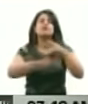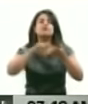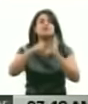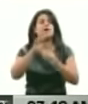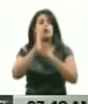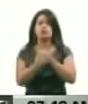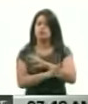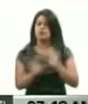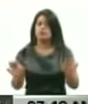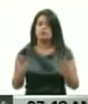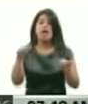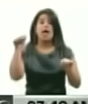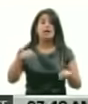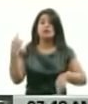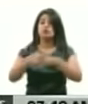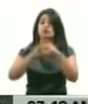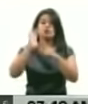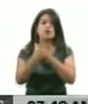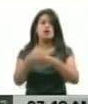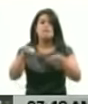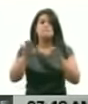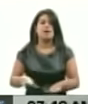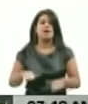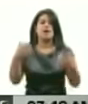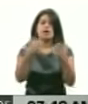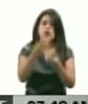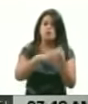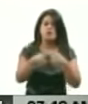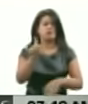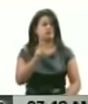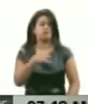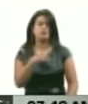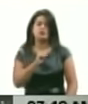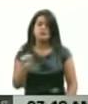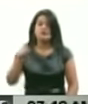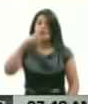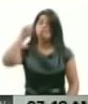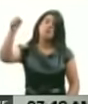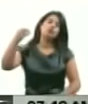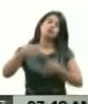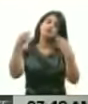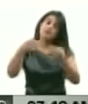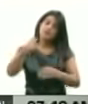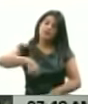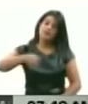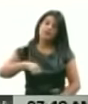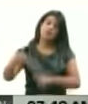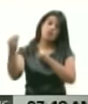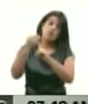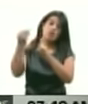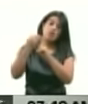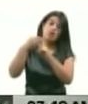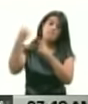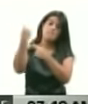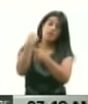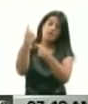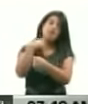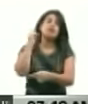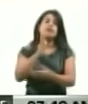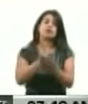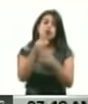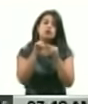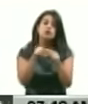Esta revolución cultural no la detiene la guerra económica. El presidente Nicolás Maduro permanentemente nos está orientando a